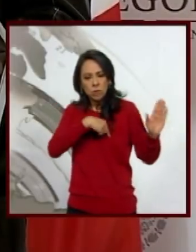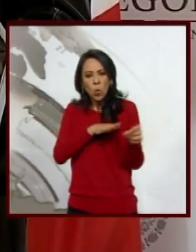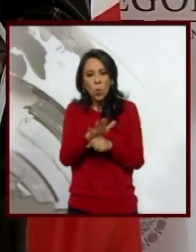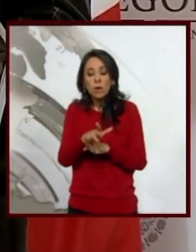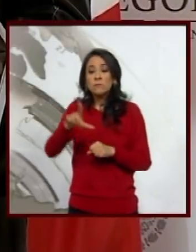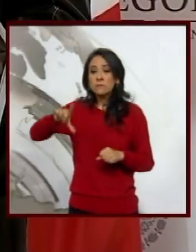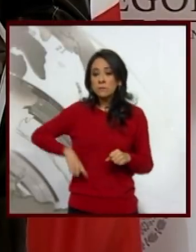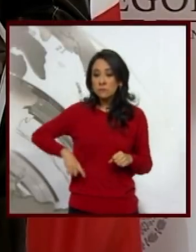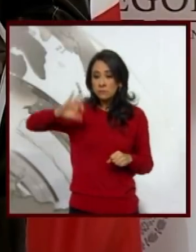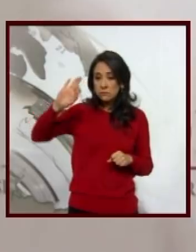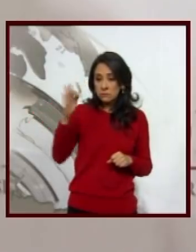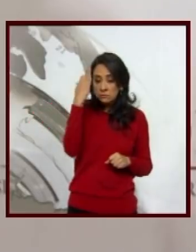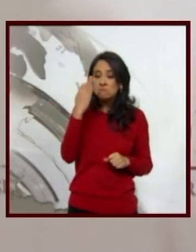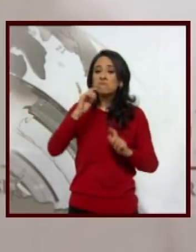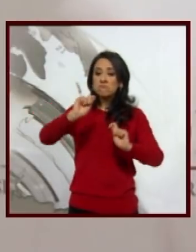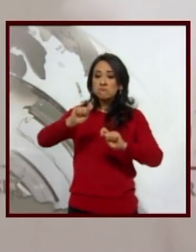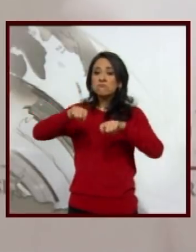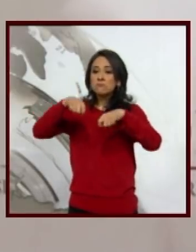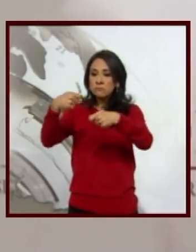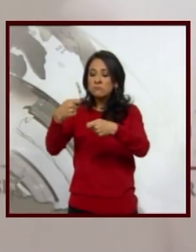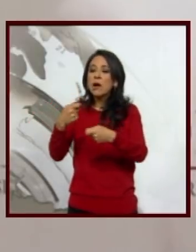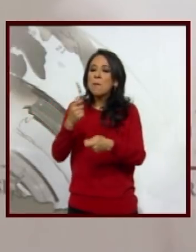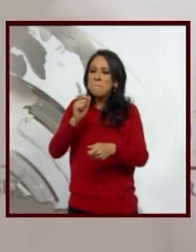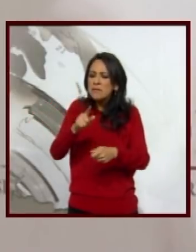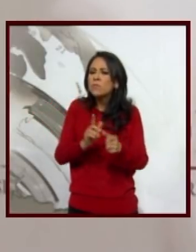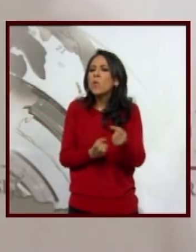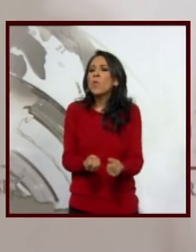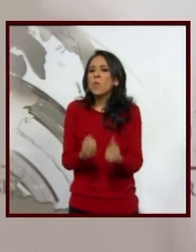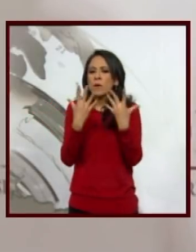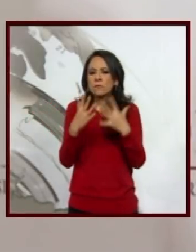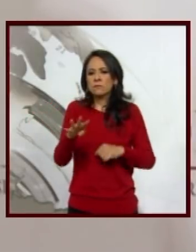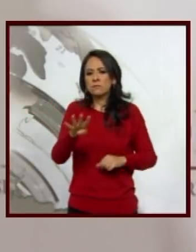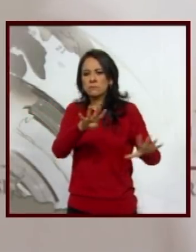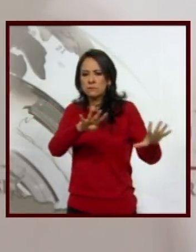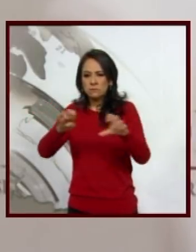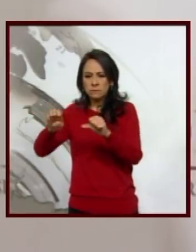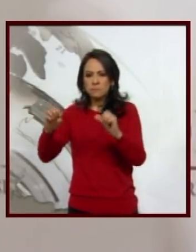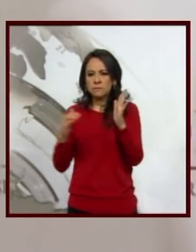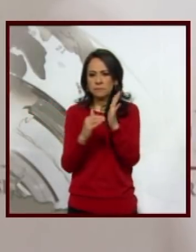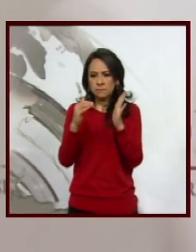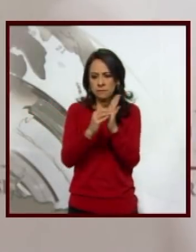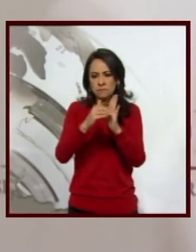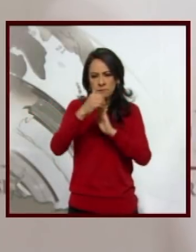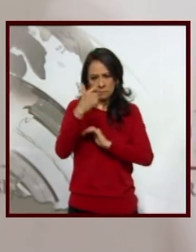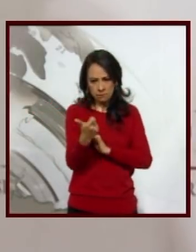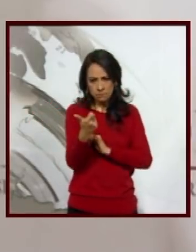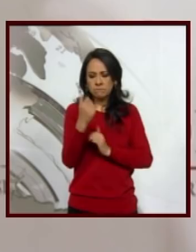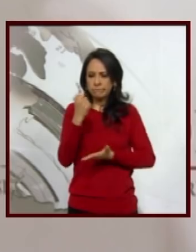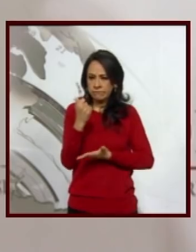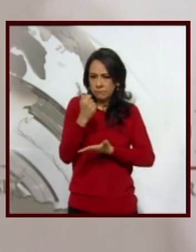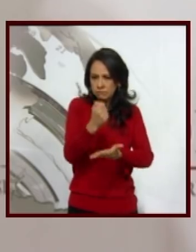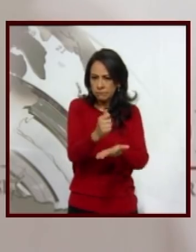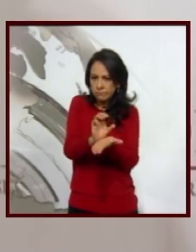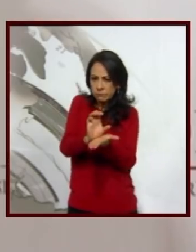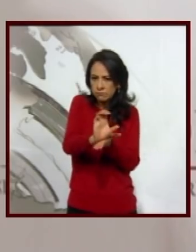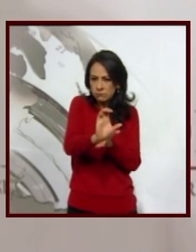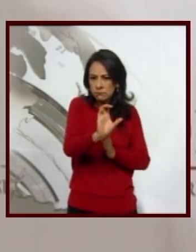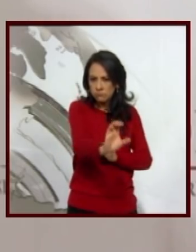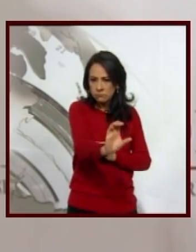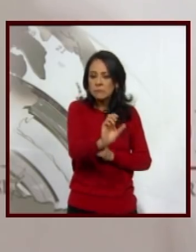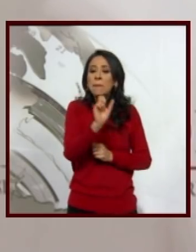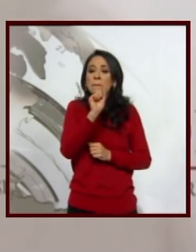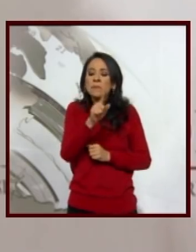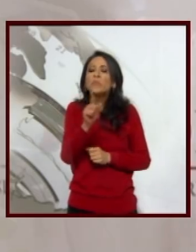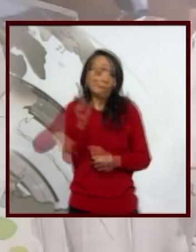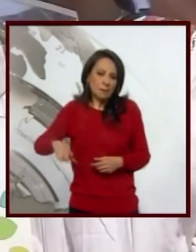entrega inmediata de los recursos convenidos que ascienden a 900 millones de pesos, mismos que deberán formalizarse